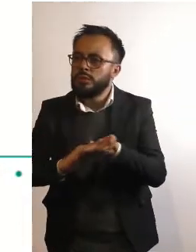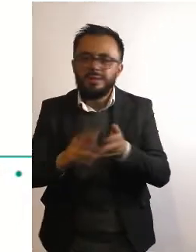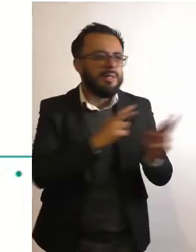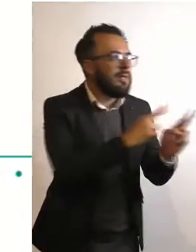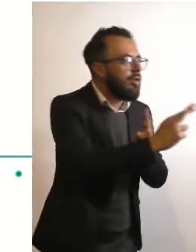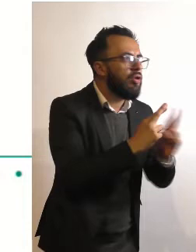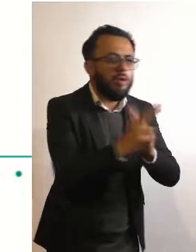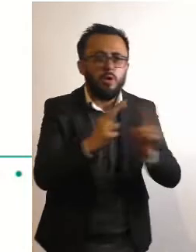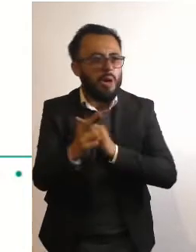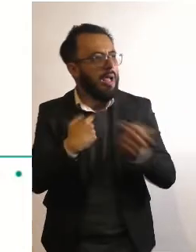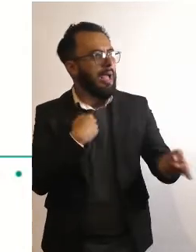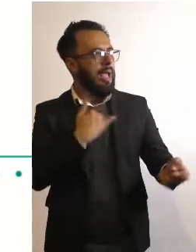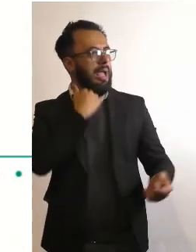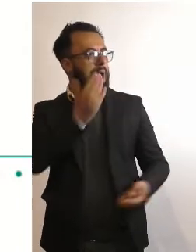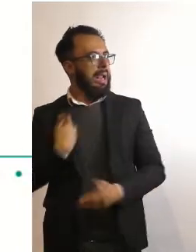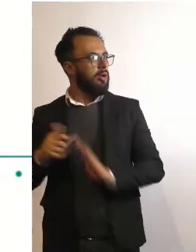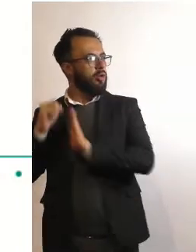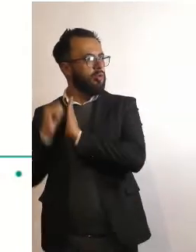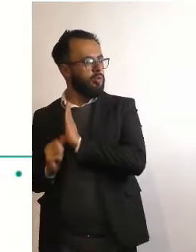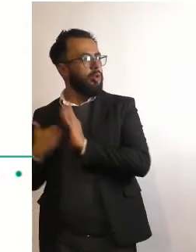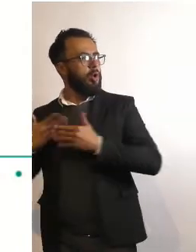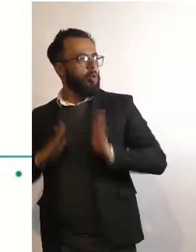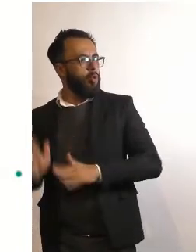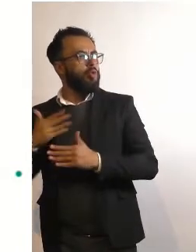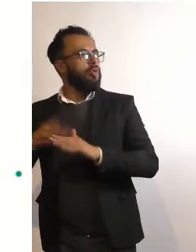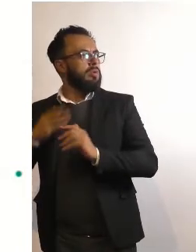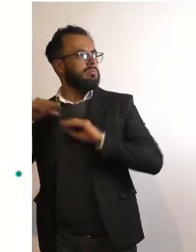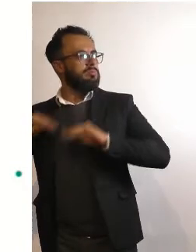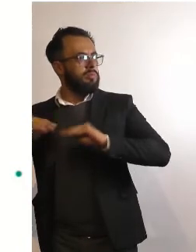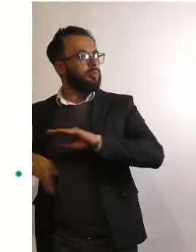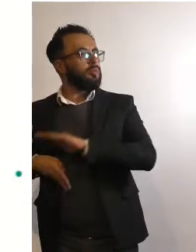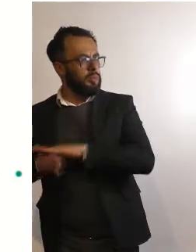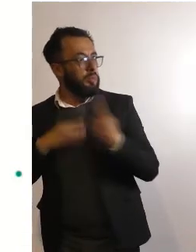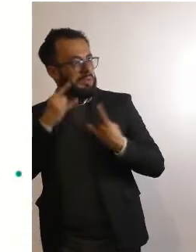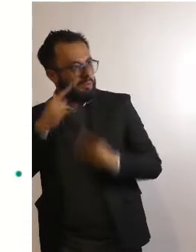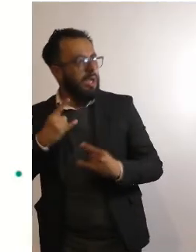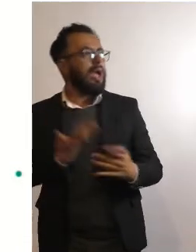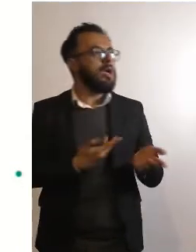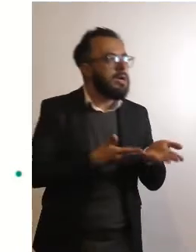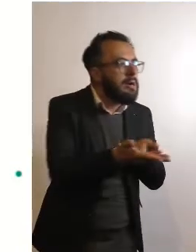nuestros cursos de educación continua. Siguiente.